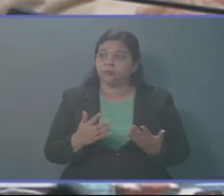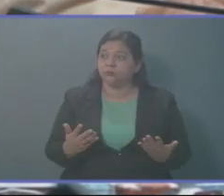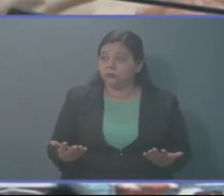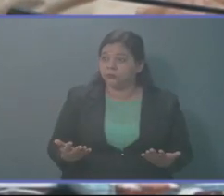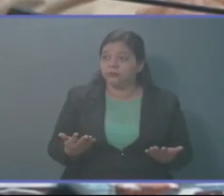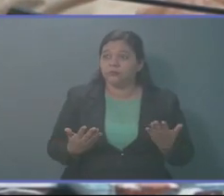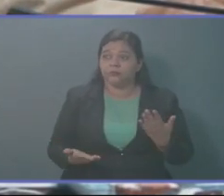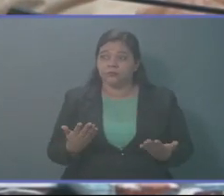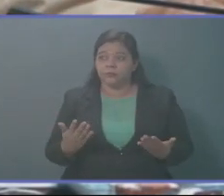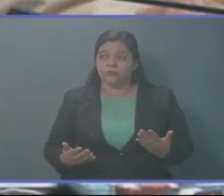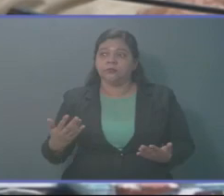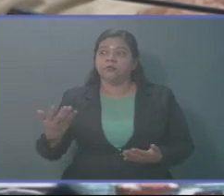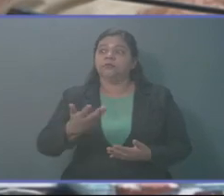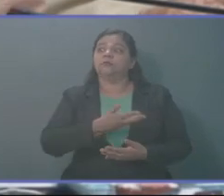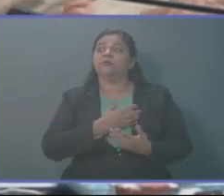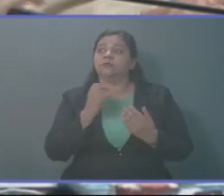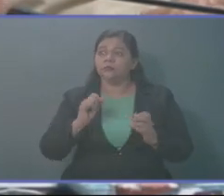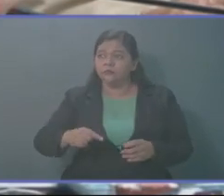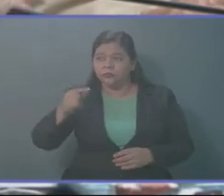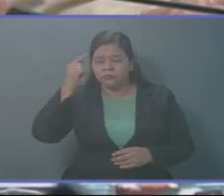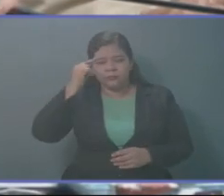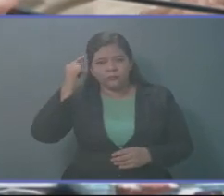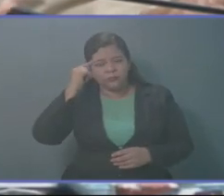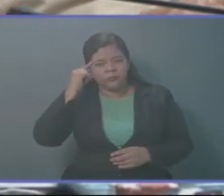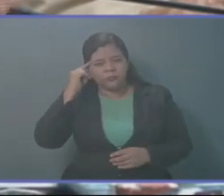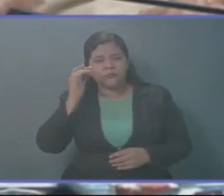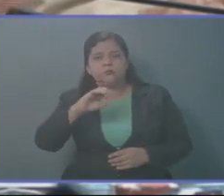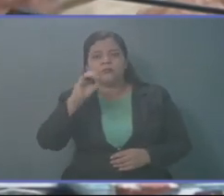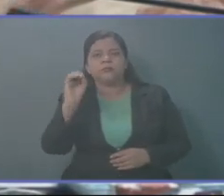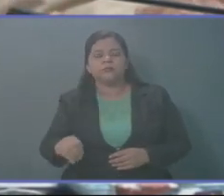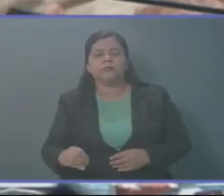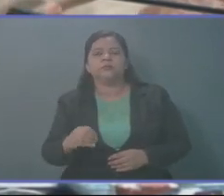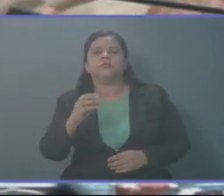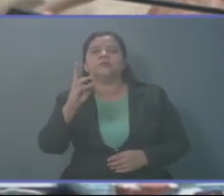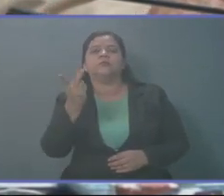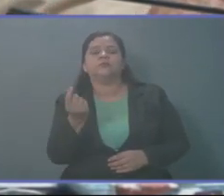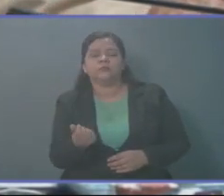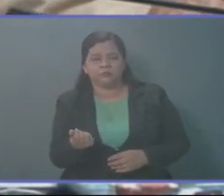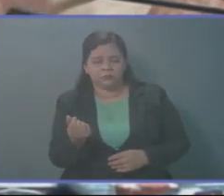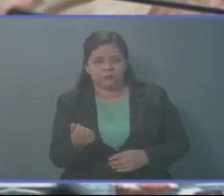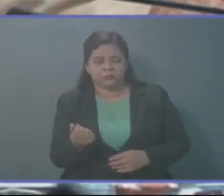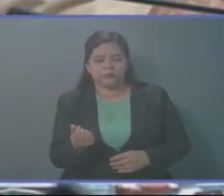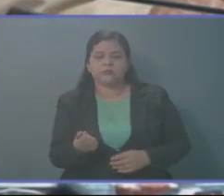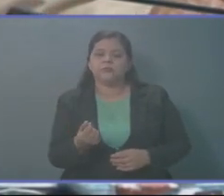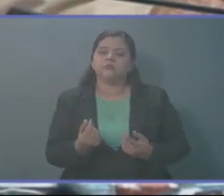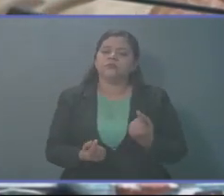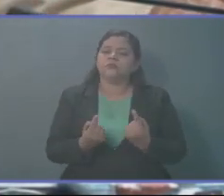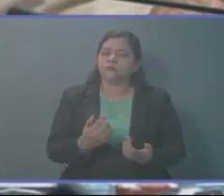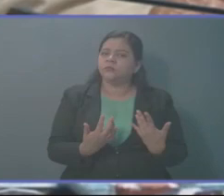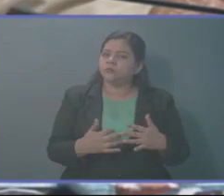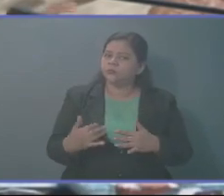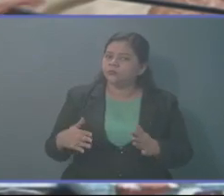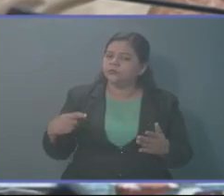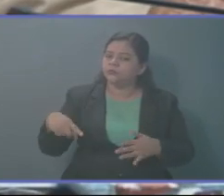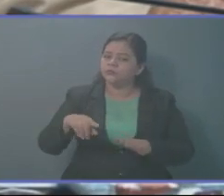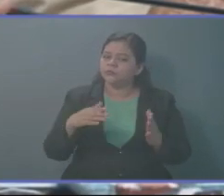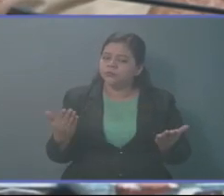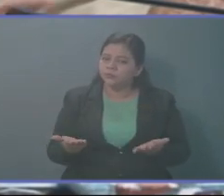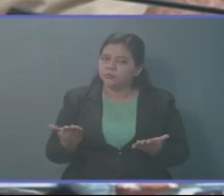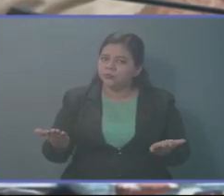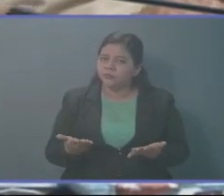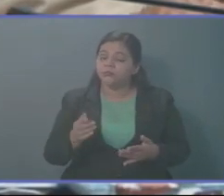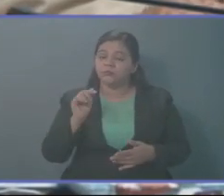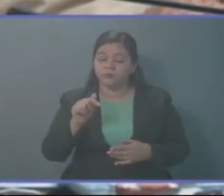mejor de lo que hay que pensar es una ponderación de qué grado de actividad tuvieron y en relación a